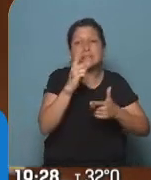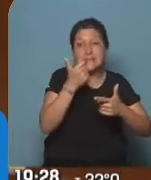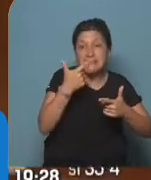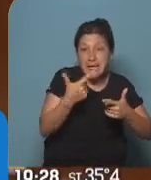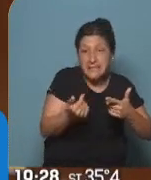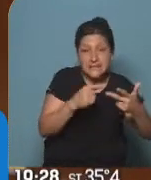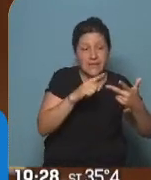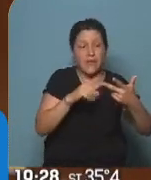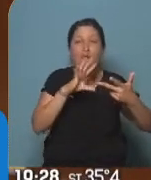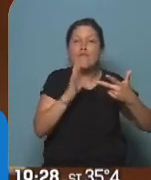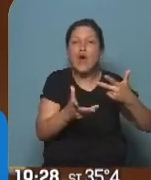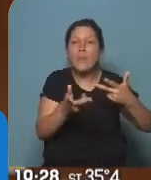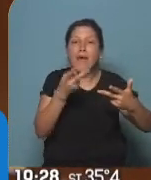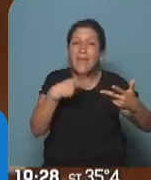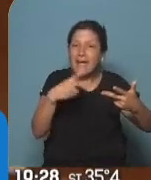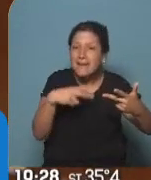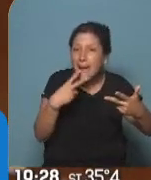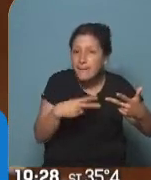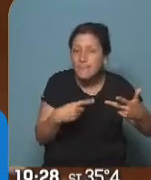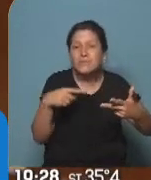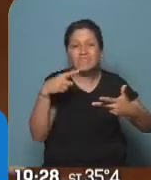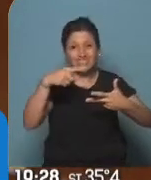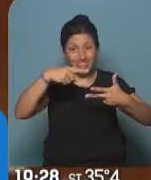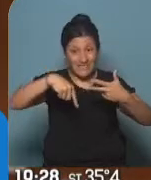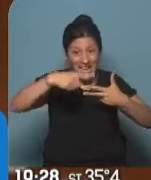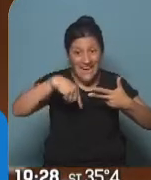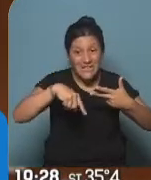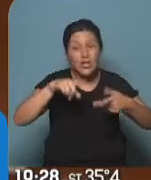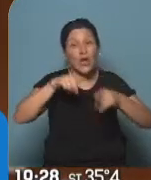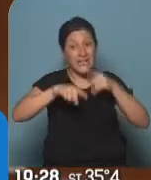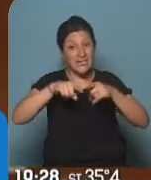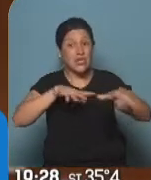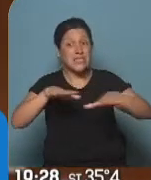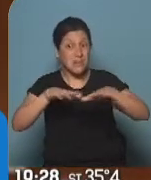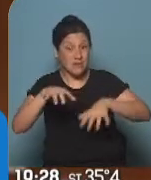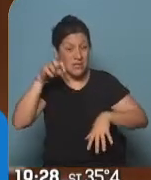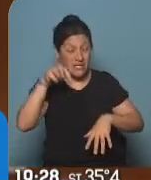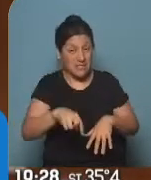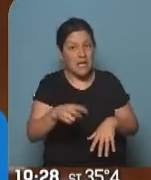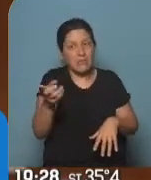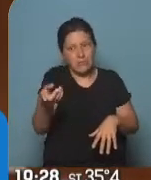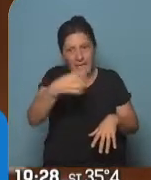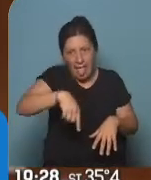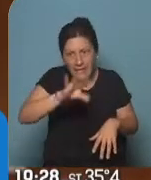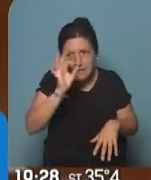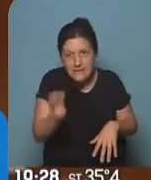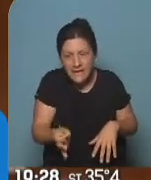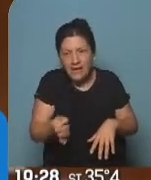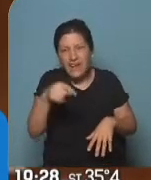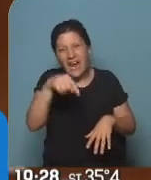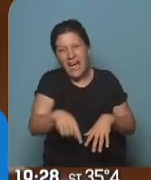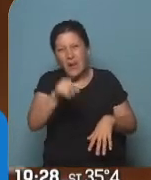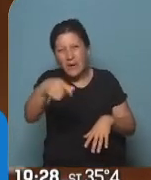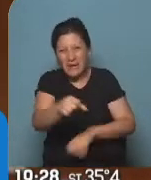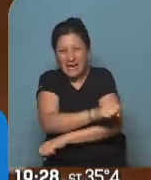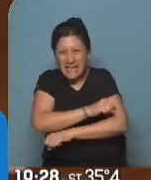de cambio. Y eso hace que, en contextos volátiles, porque también estamos saliendo de una significativa crisis por balanza